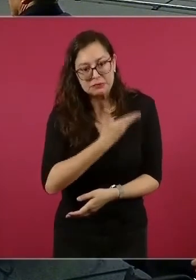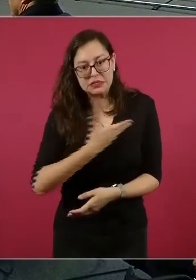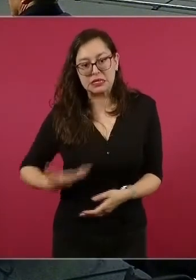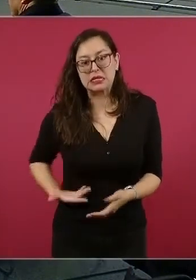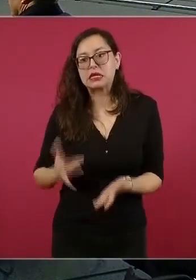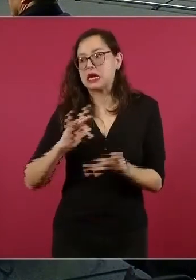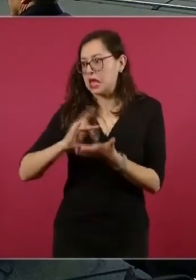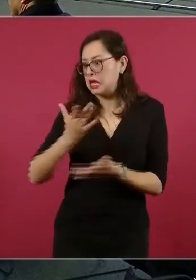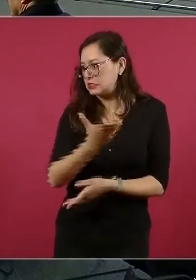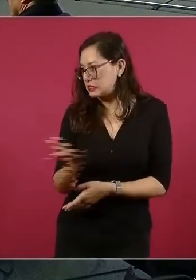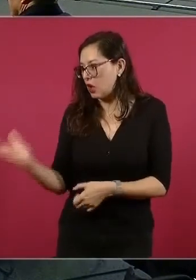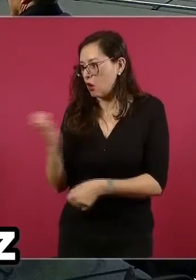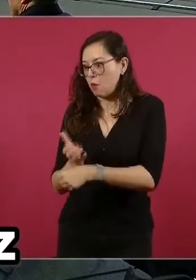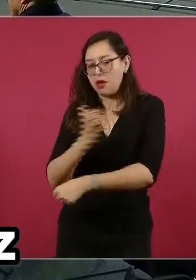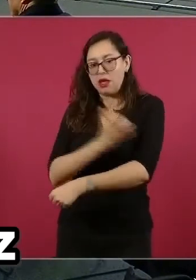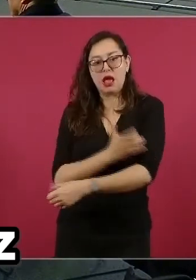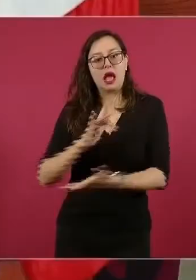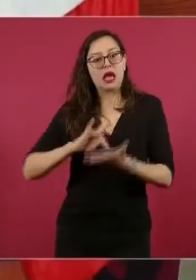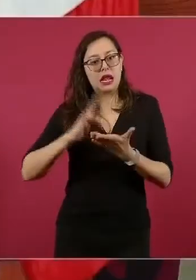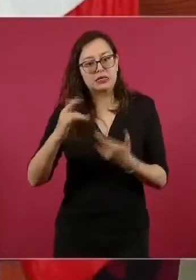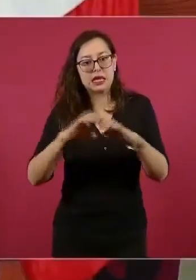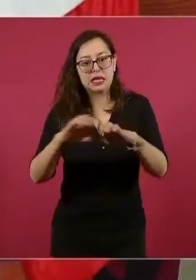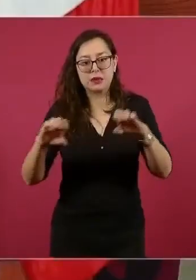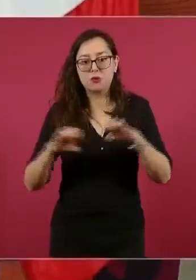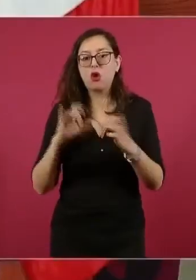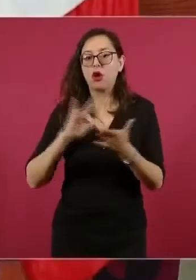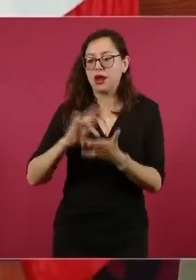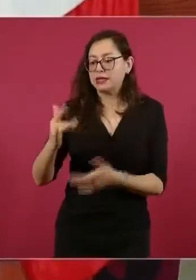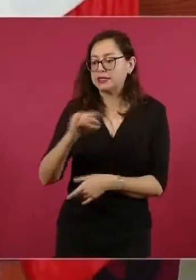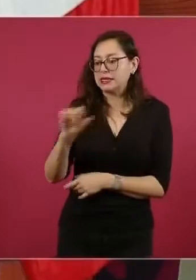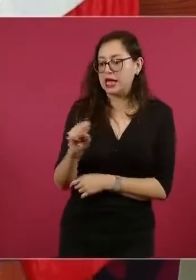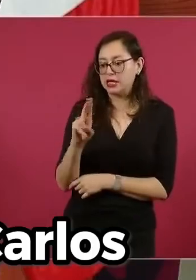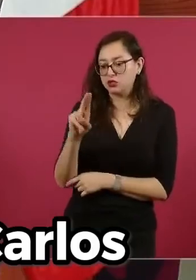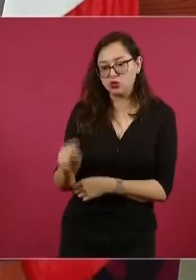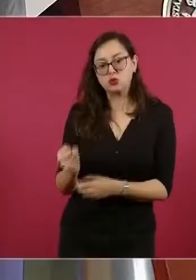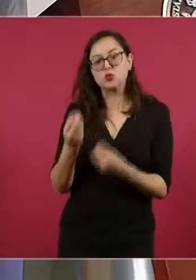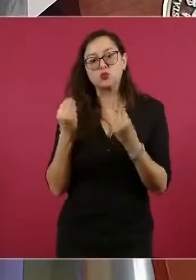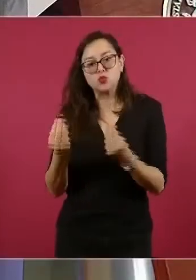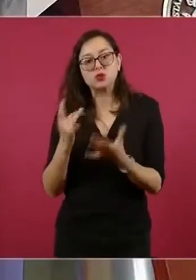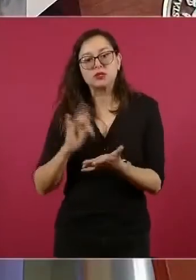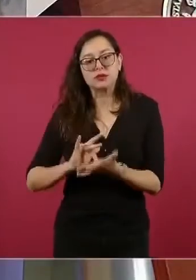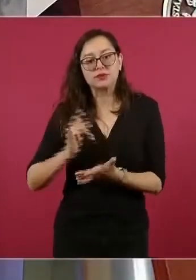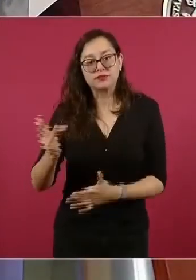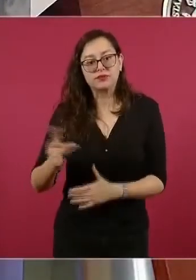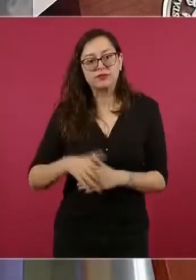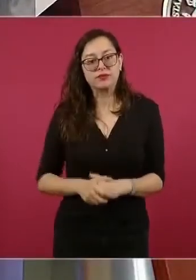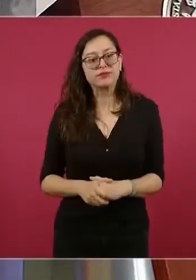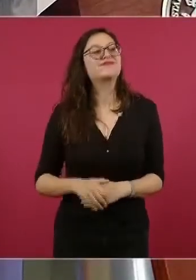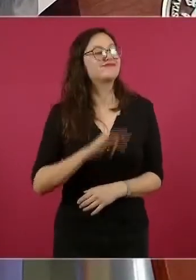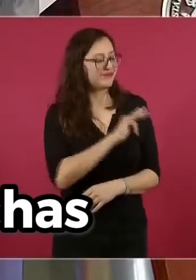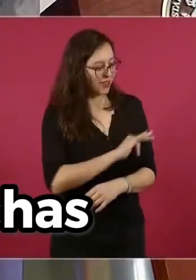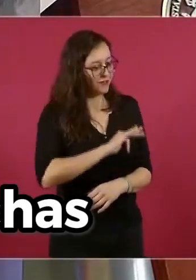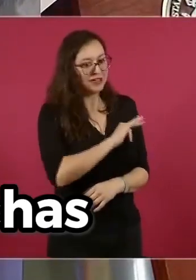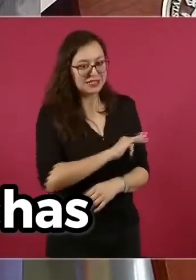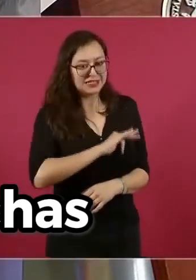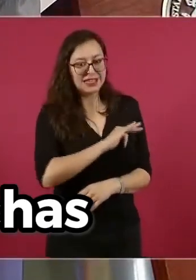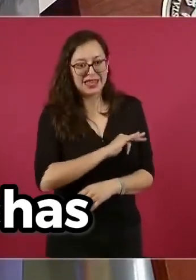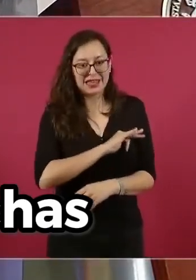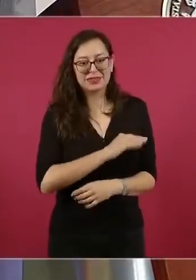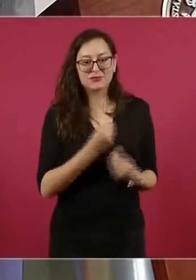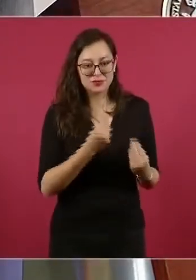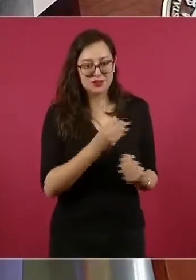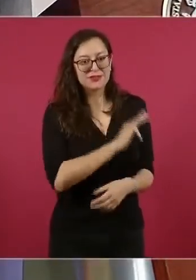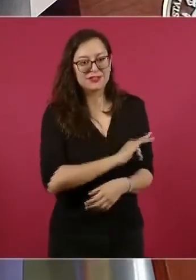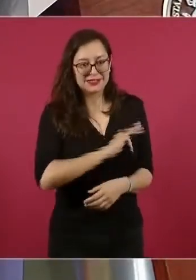al gabinete, gracias a Jesús Ramírez, mil gracias y gracias, pues… Carlos. No. Felicidades. Gracias. Muchas